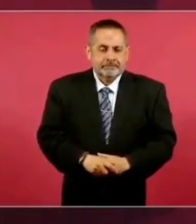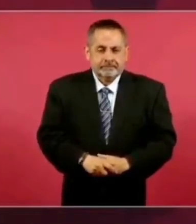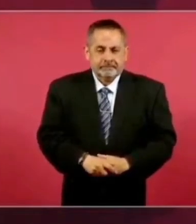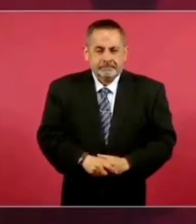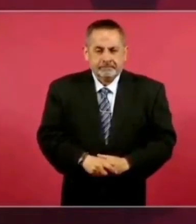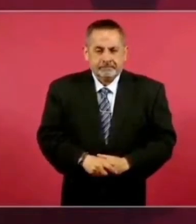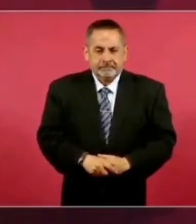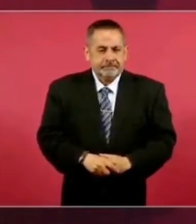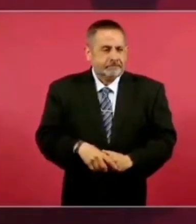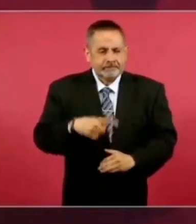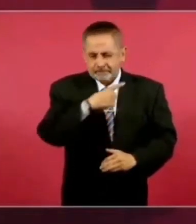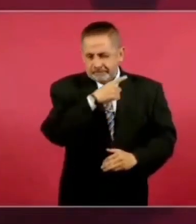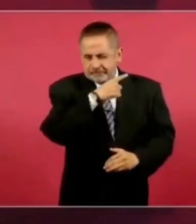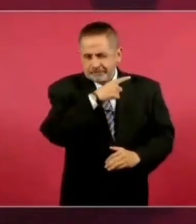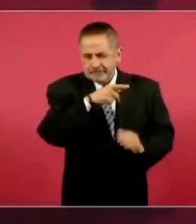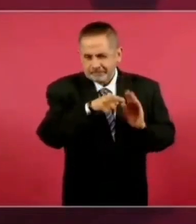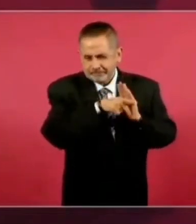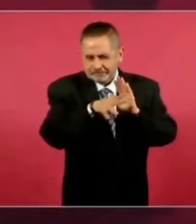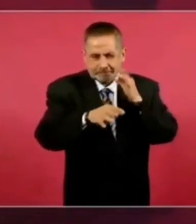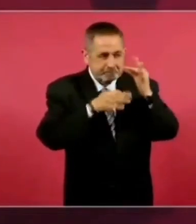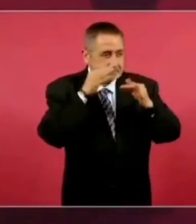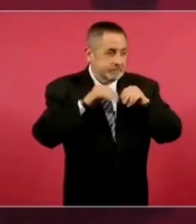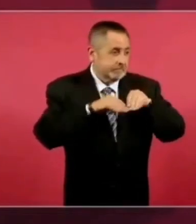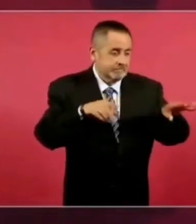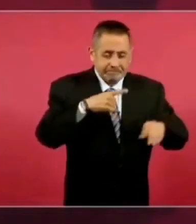este periodismo